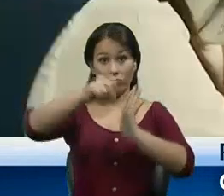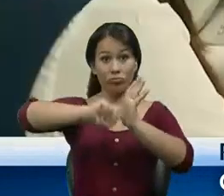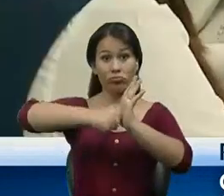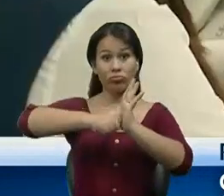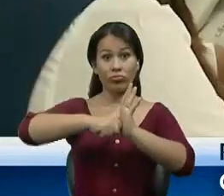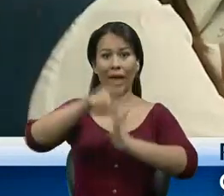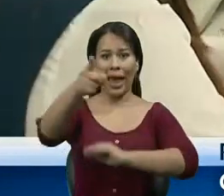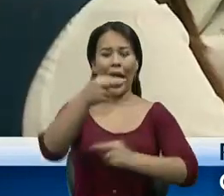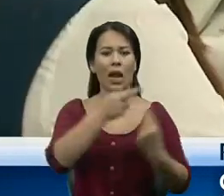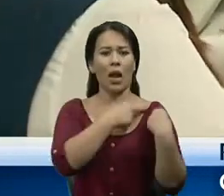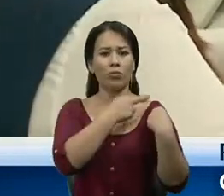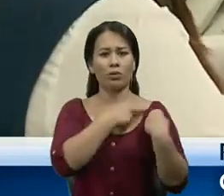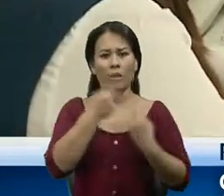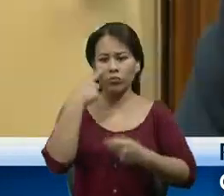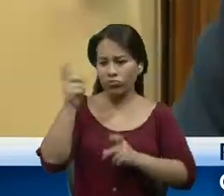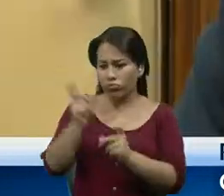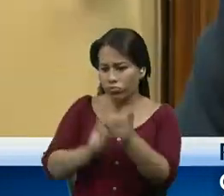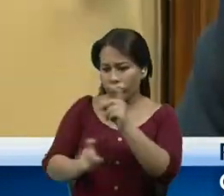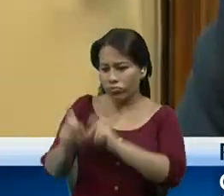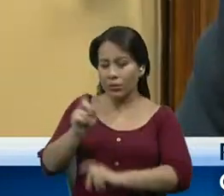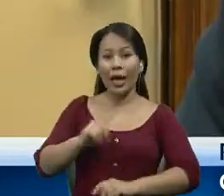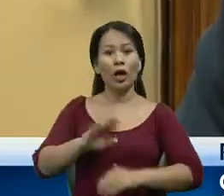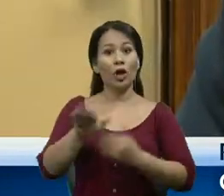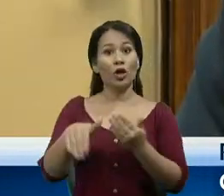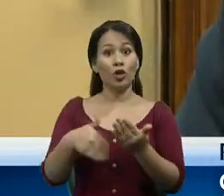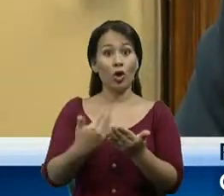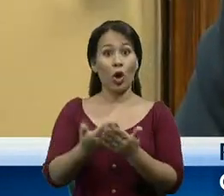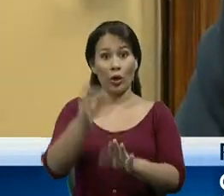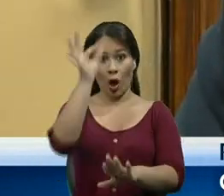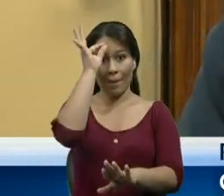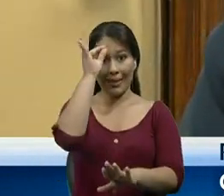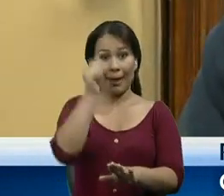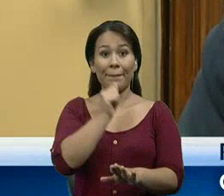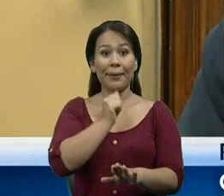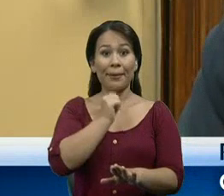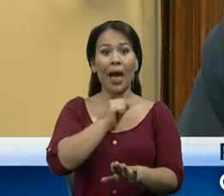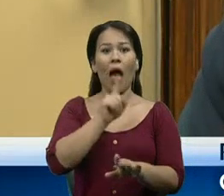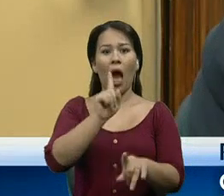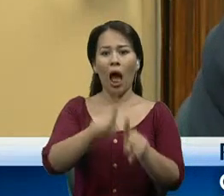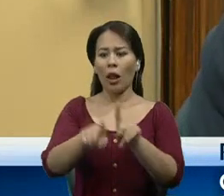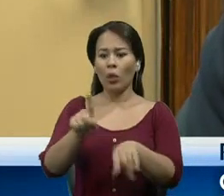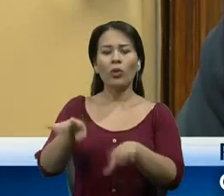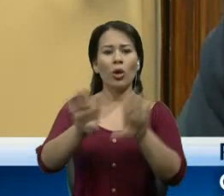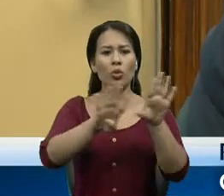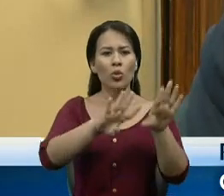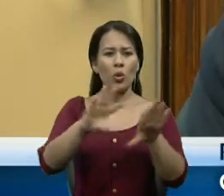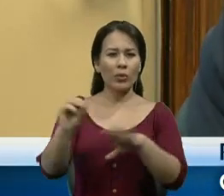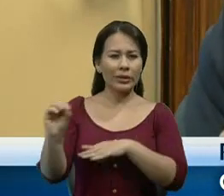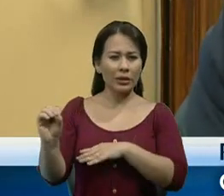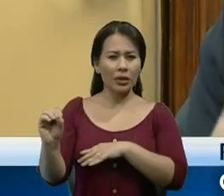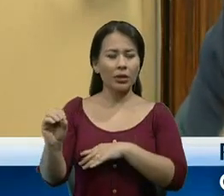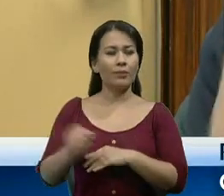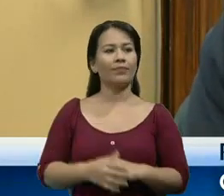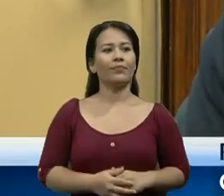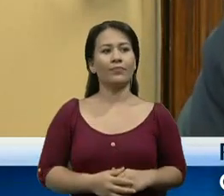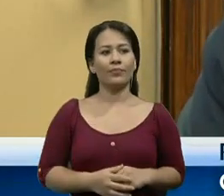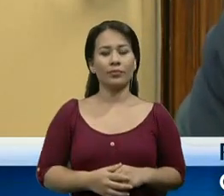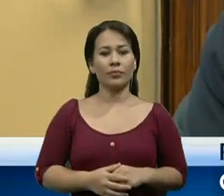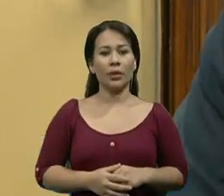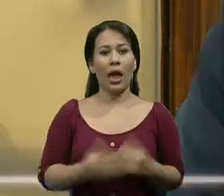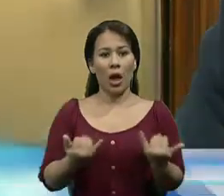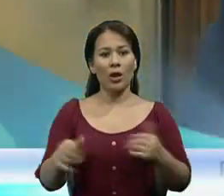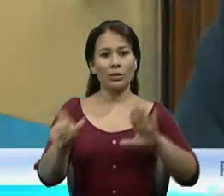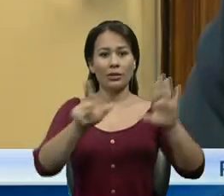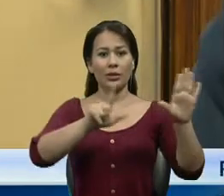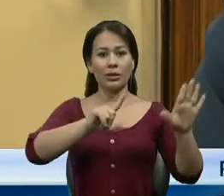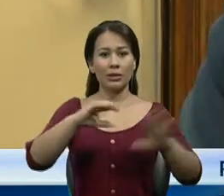se extienda a todo el país. Porque no son todas. Nosotros teníamos convenio con 900, ahorita son alrededor de 700 y